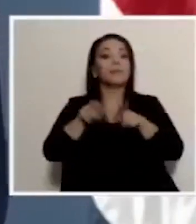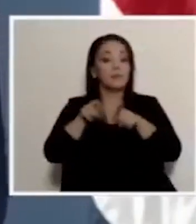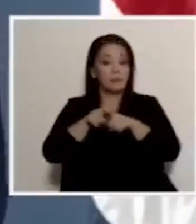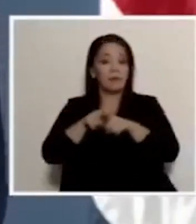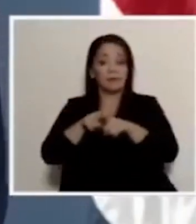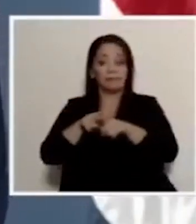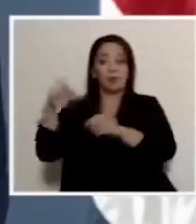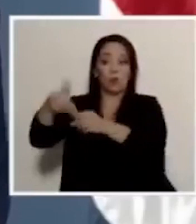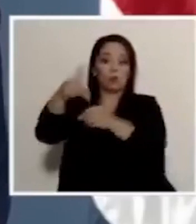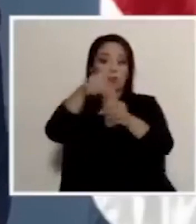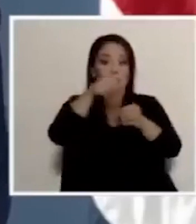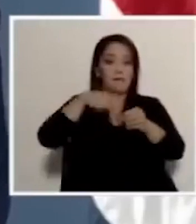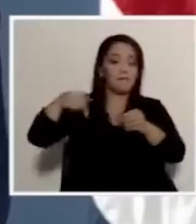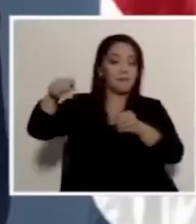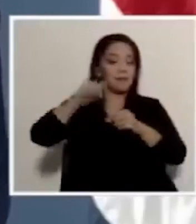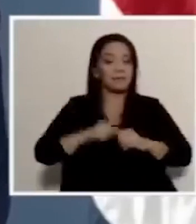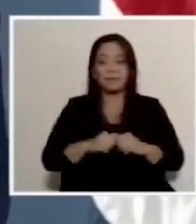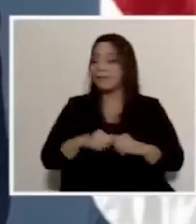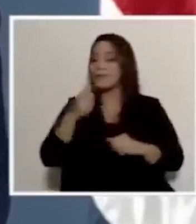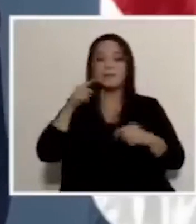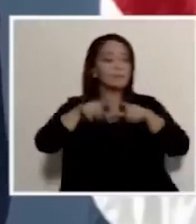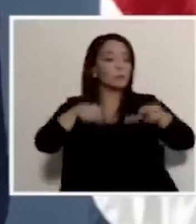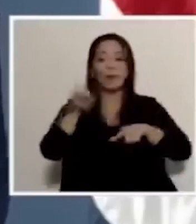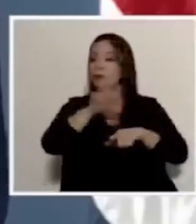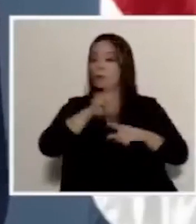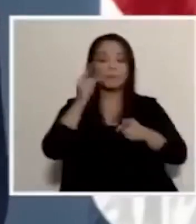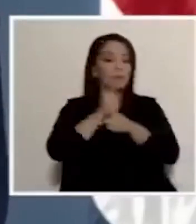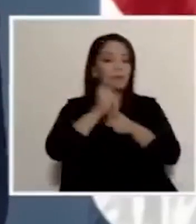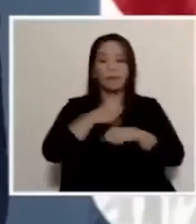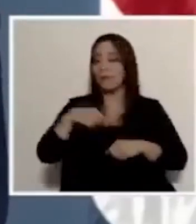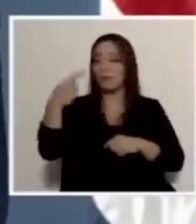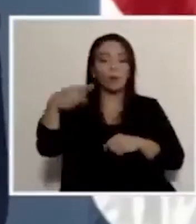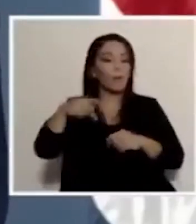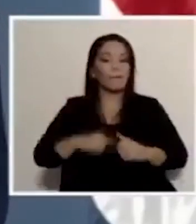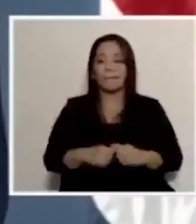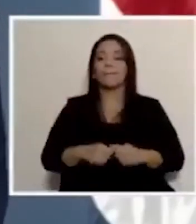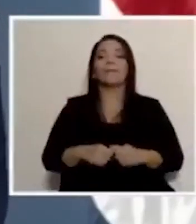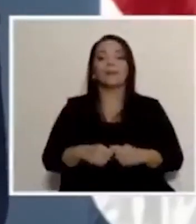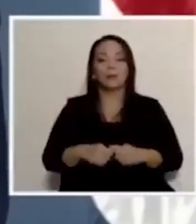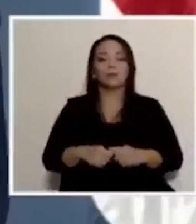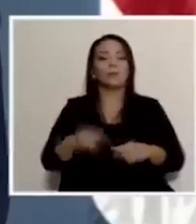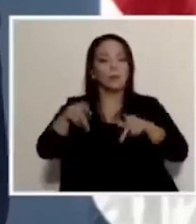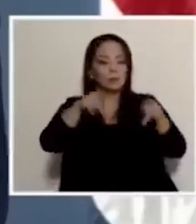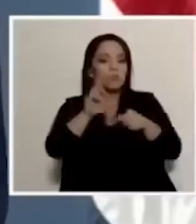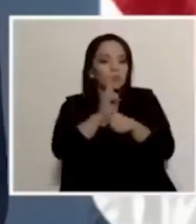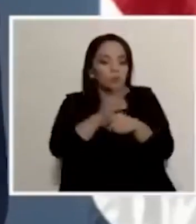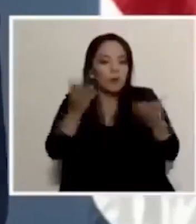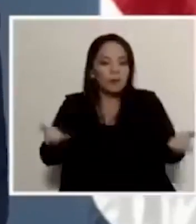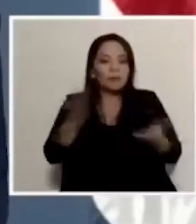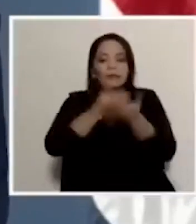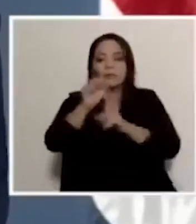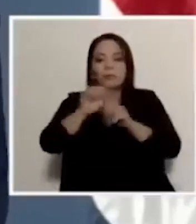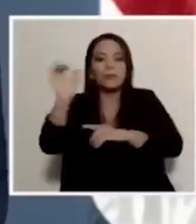combustibles se considera que no es adecuado por la peligrosidad que presentaría a los usuarios en caso